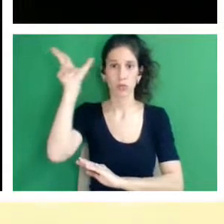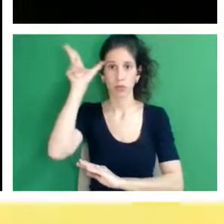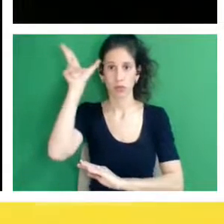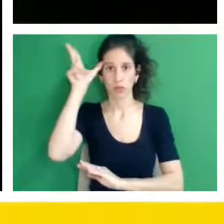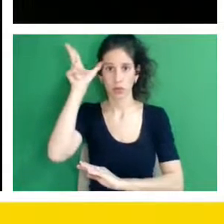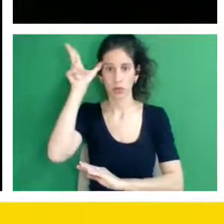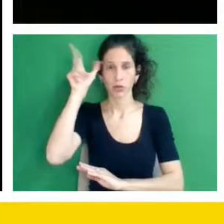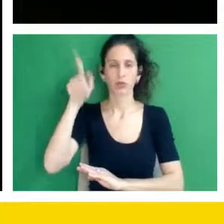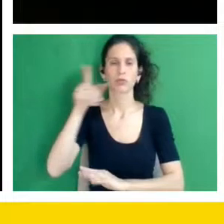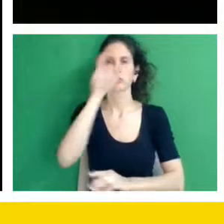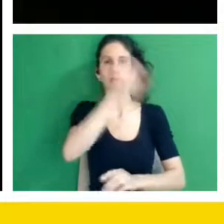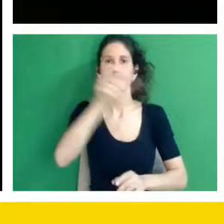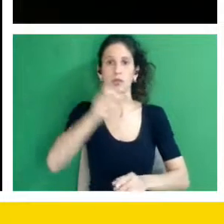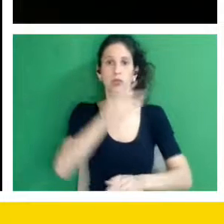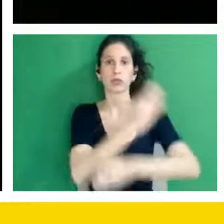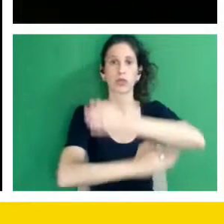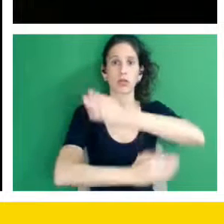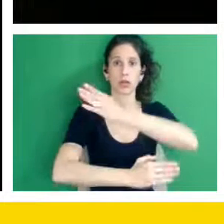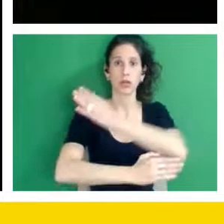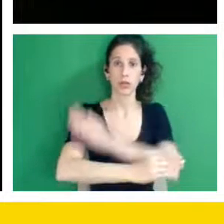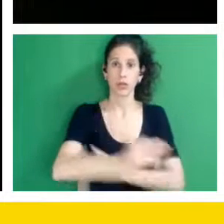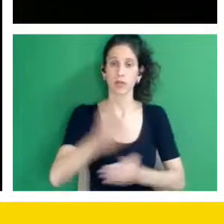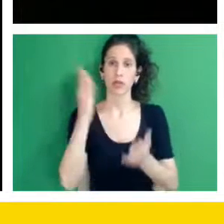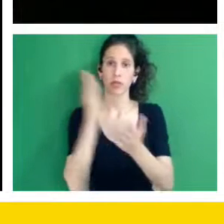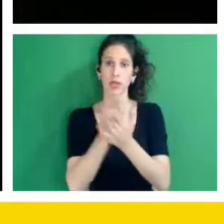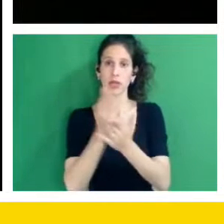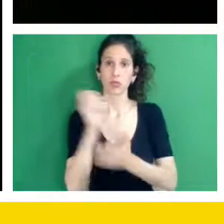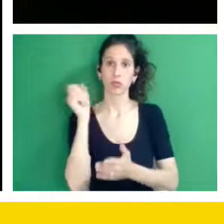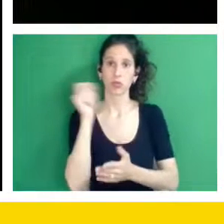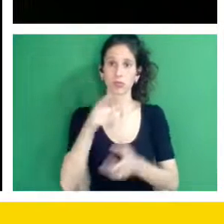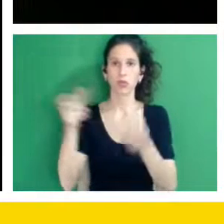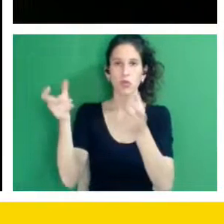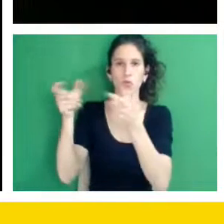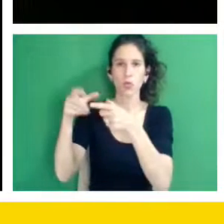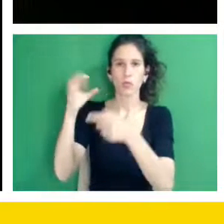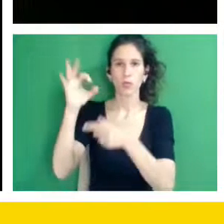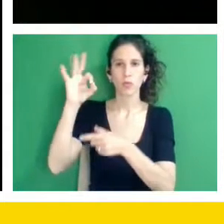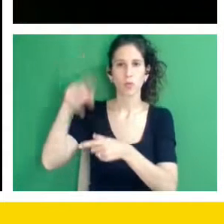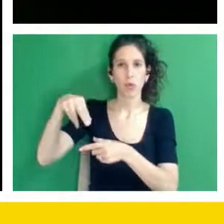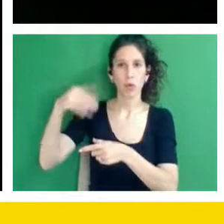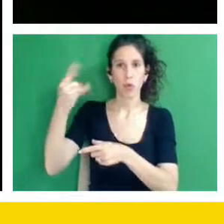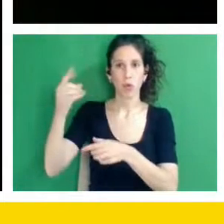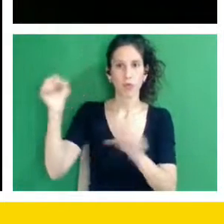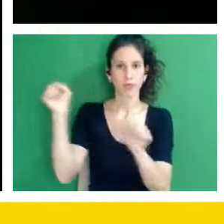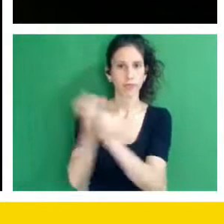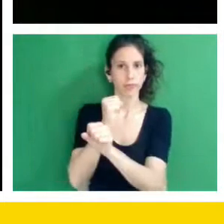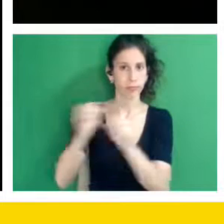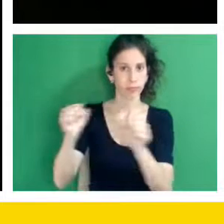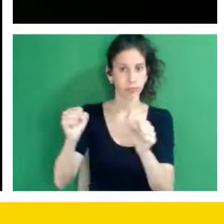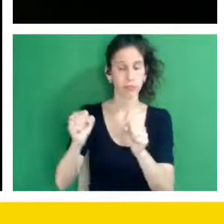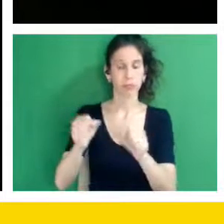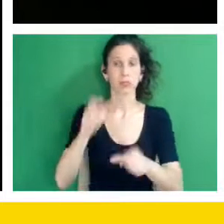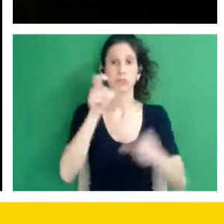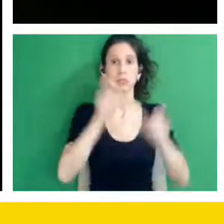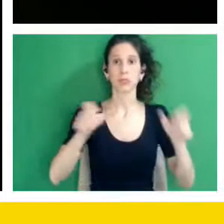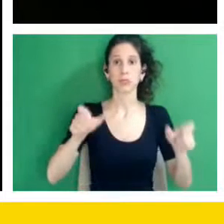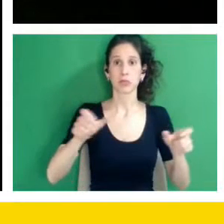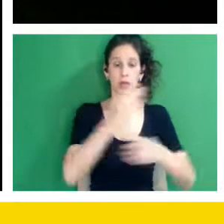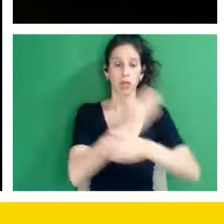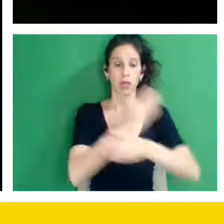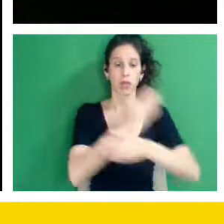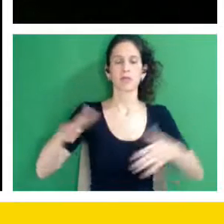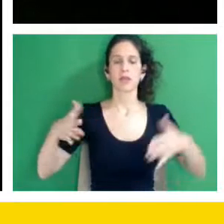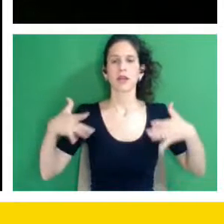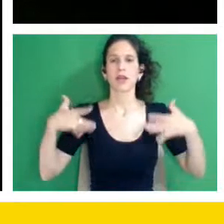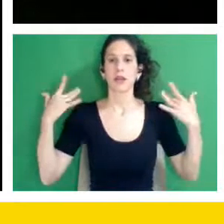las Personas con Discapacidad, lo que nos dio esperanzas a las personas con discapacidad. Hablo en primera persona porque yo también, yo